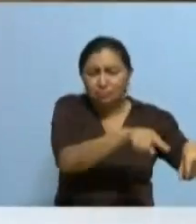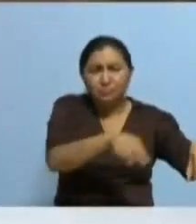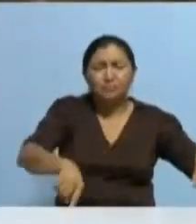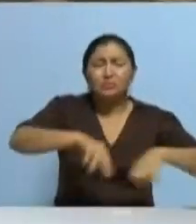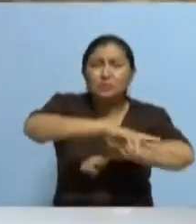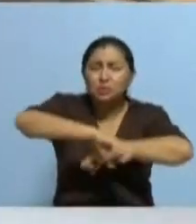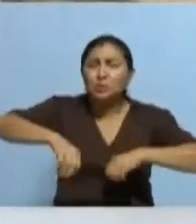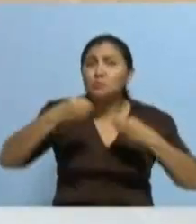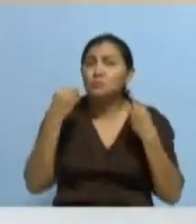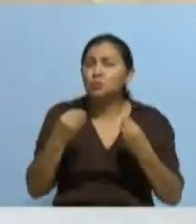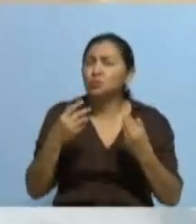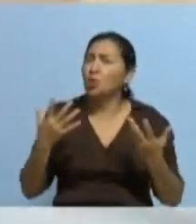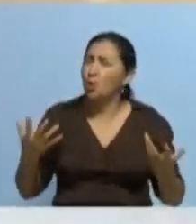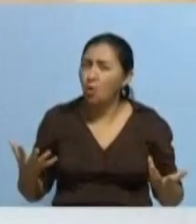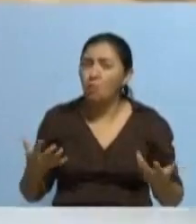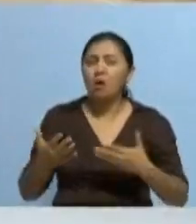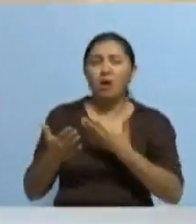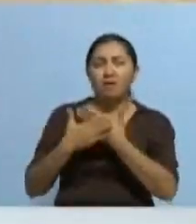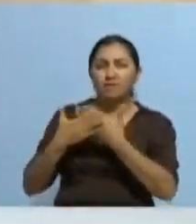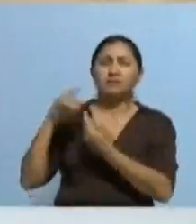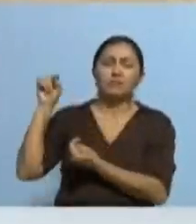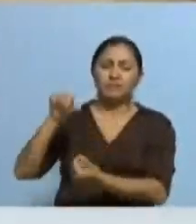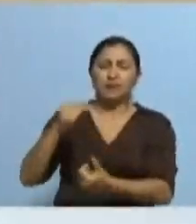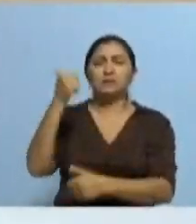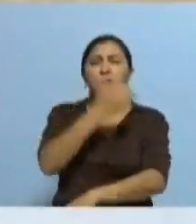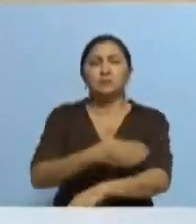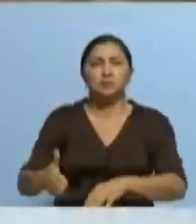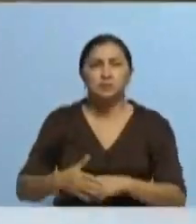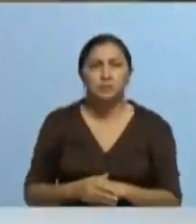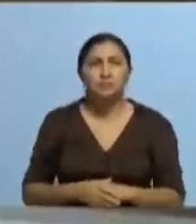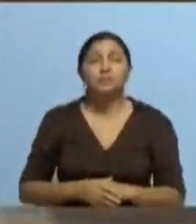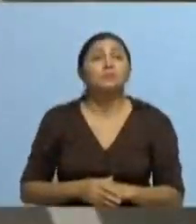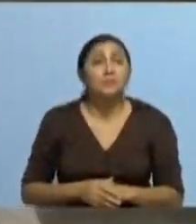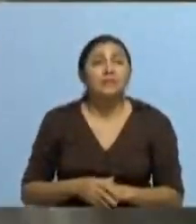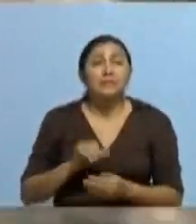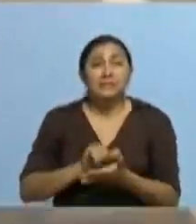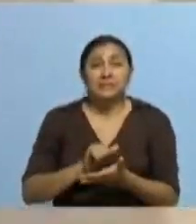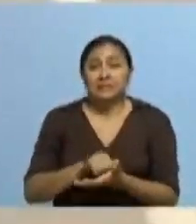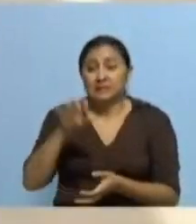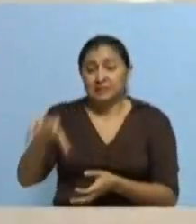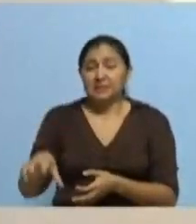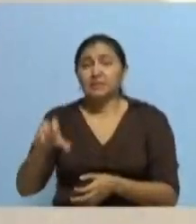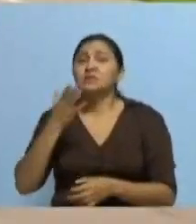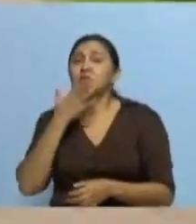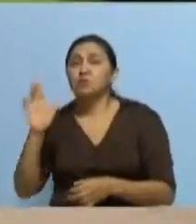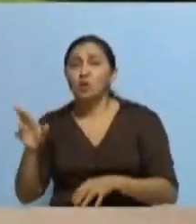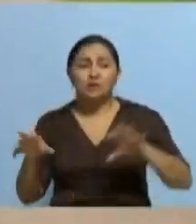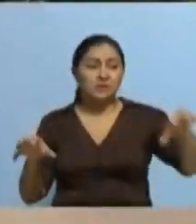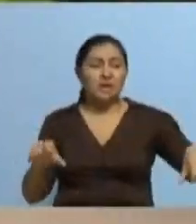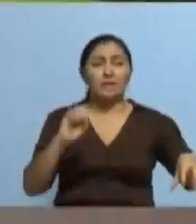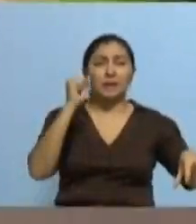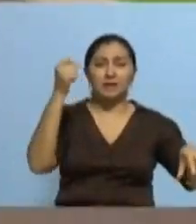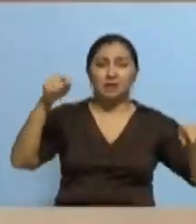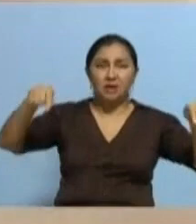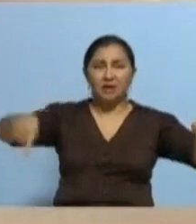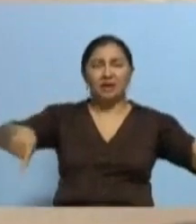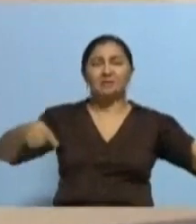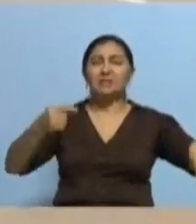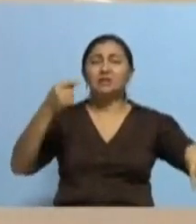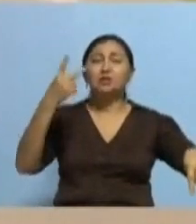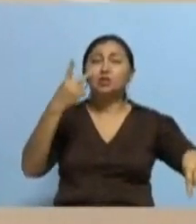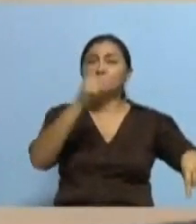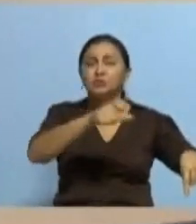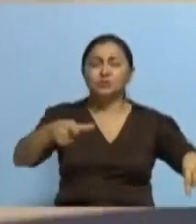los hechos de violencia y de inseguridad que se presentan en la vía entre Riohacha y Maicao, que dejó dos personas asesinadas el fin de